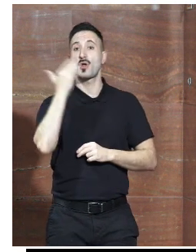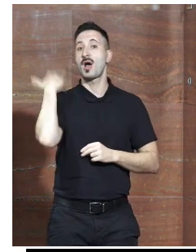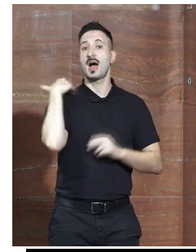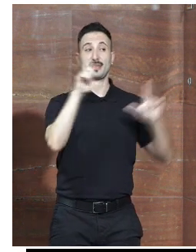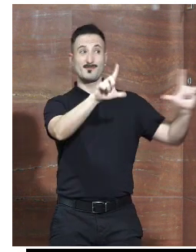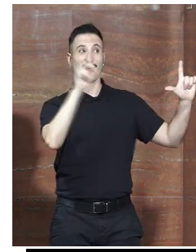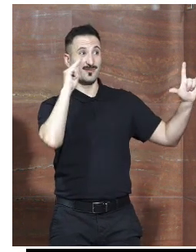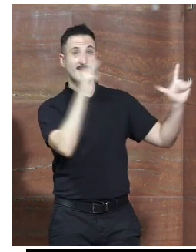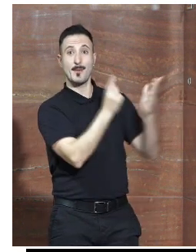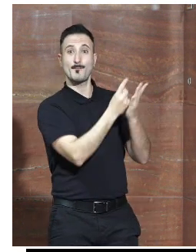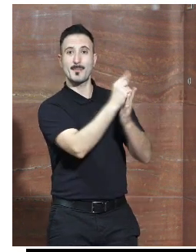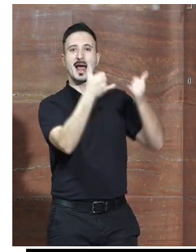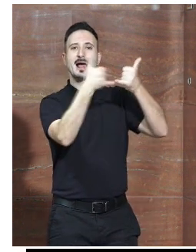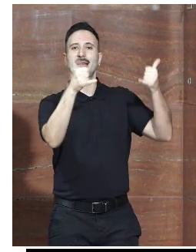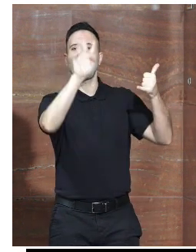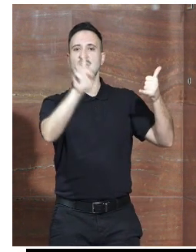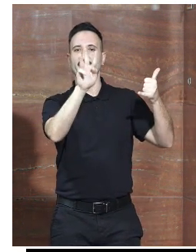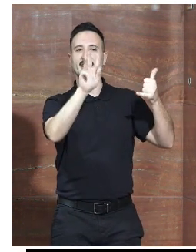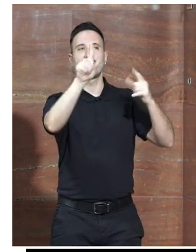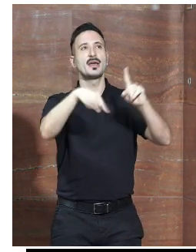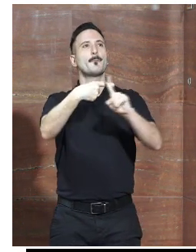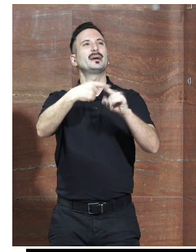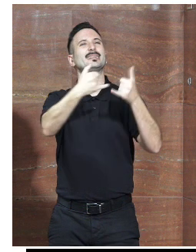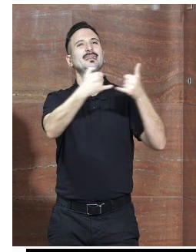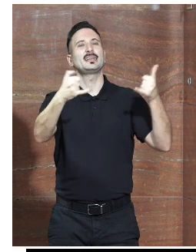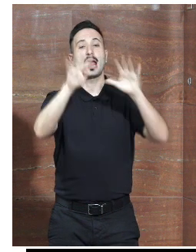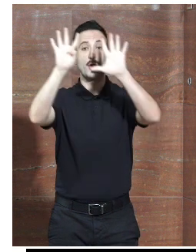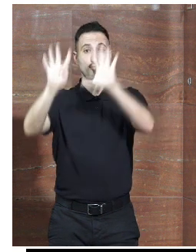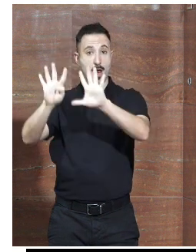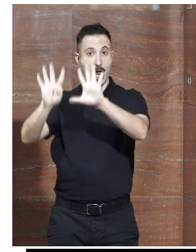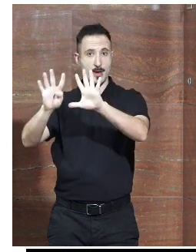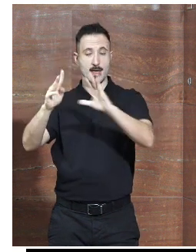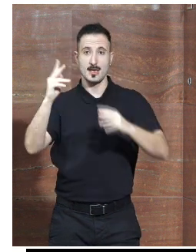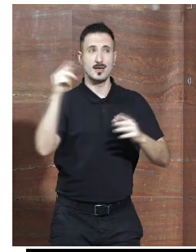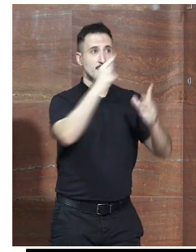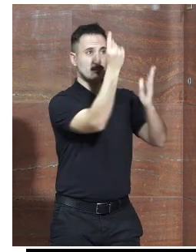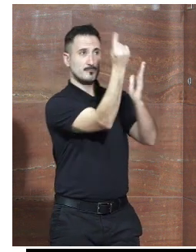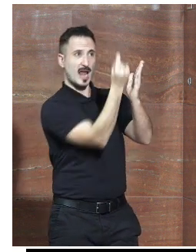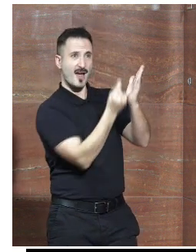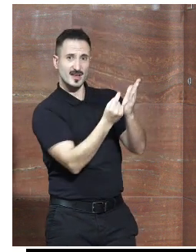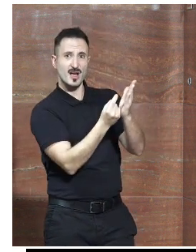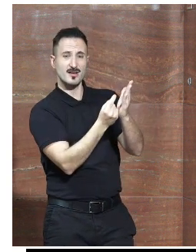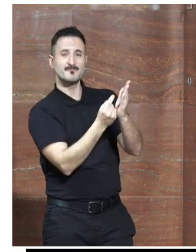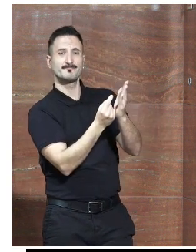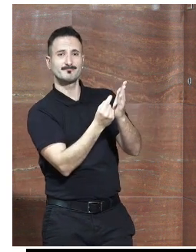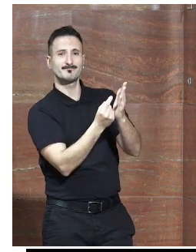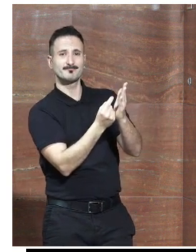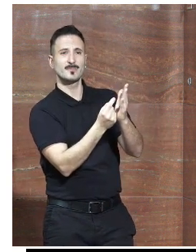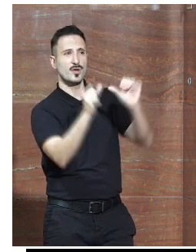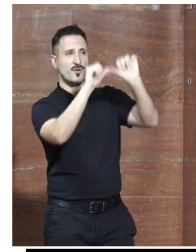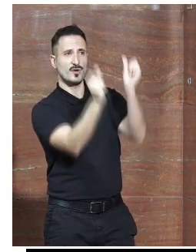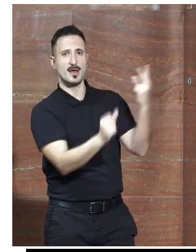línea de Barcelona junto con la línea 9, aparecen graficadas de la misma manera, ¿no?